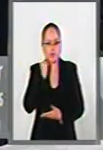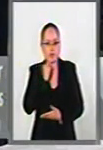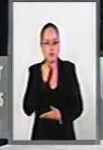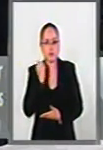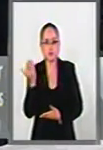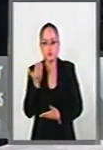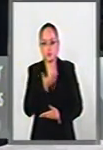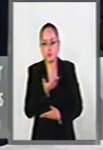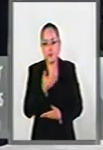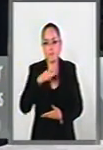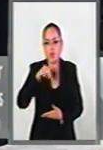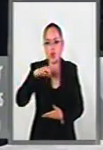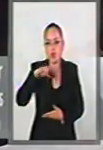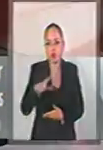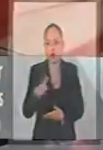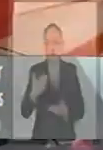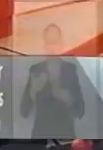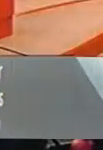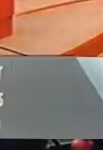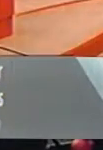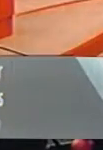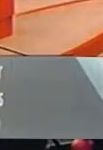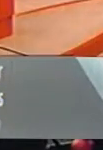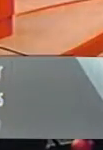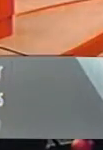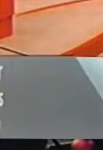señor senador Manuel Bartlett Díaz.